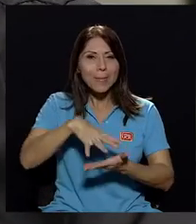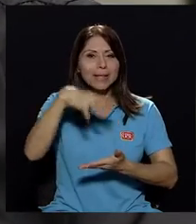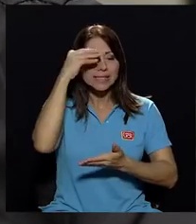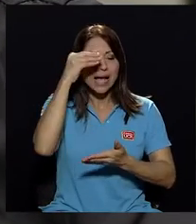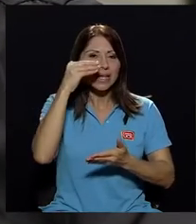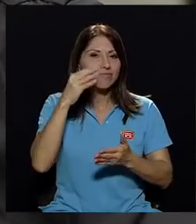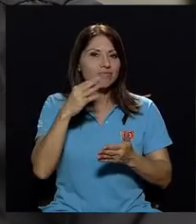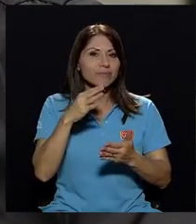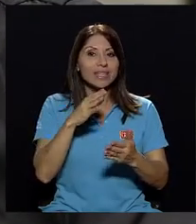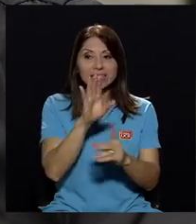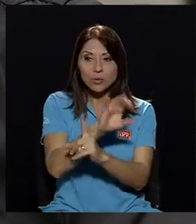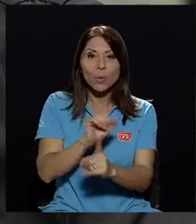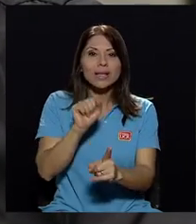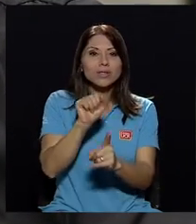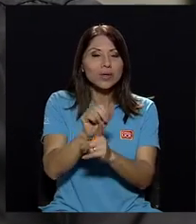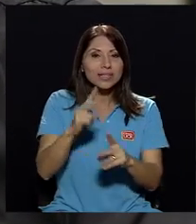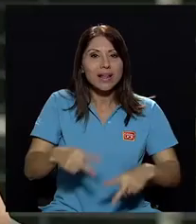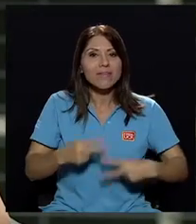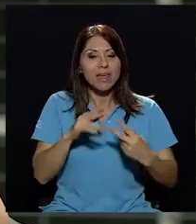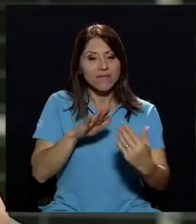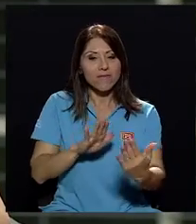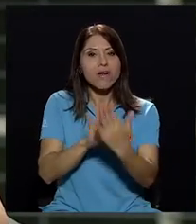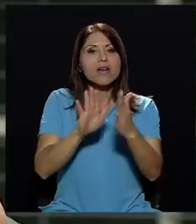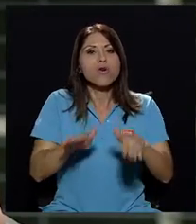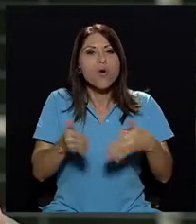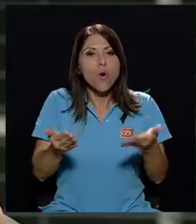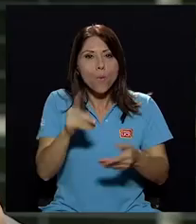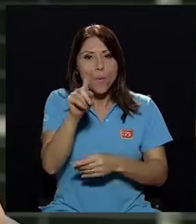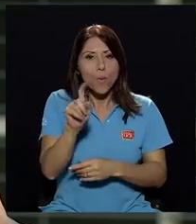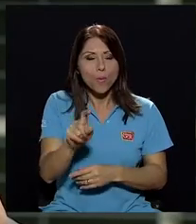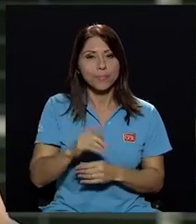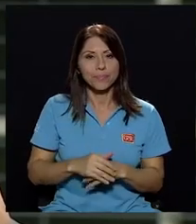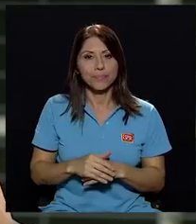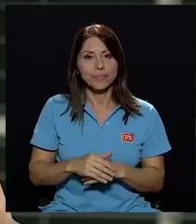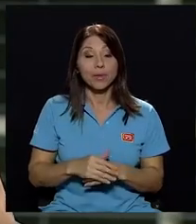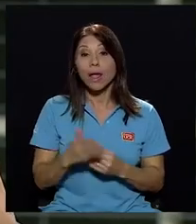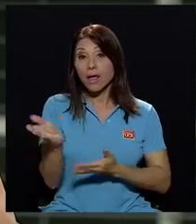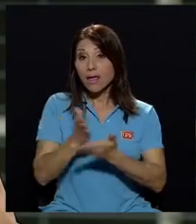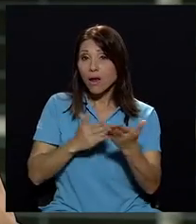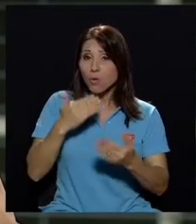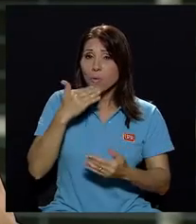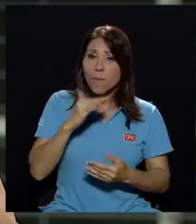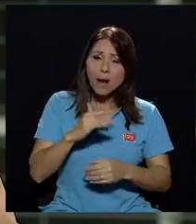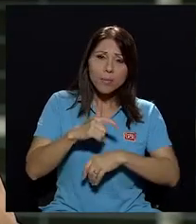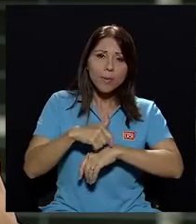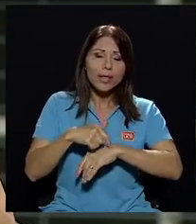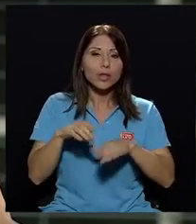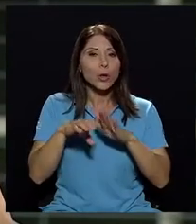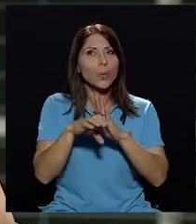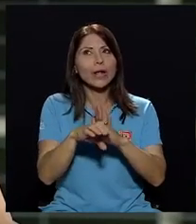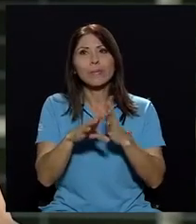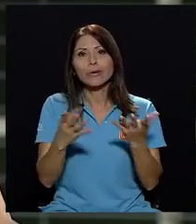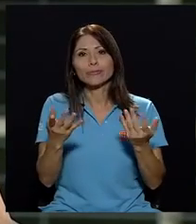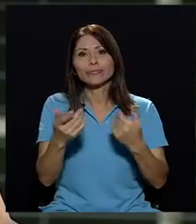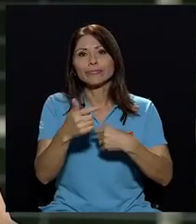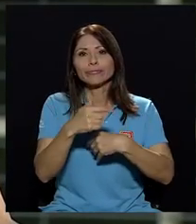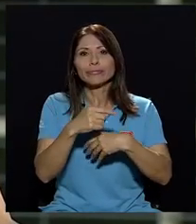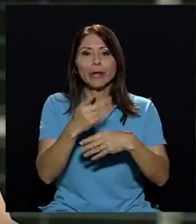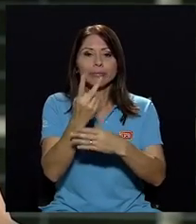afrontar ciertas situaciones de la vida. Fabián, ¿y algún mal momento que te puede, por poner un ejemplo, un